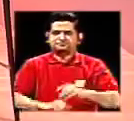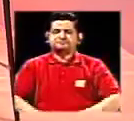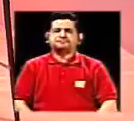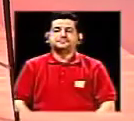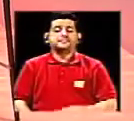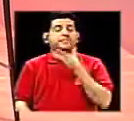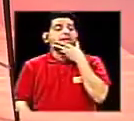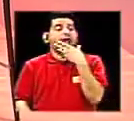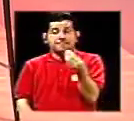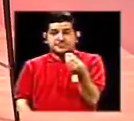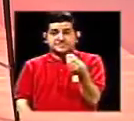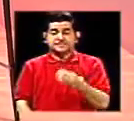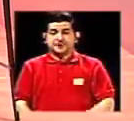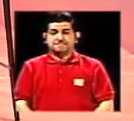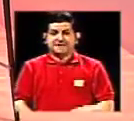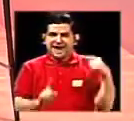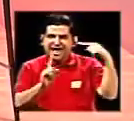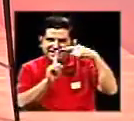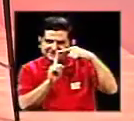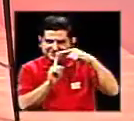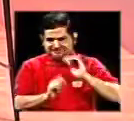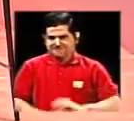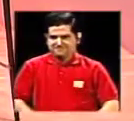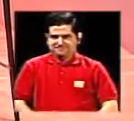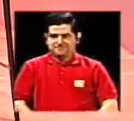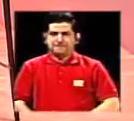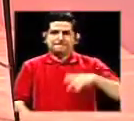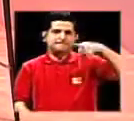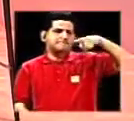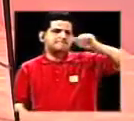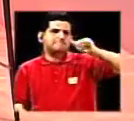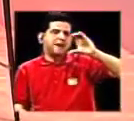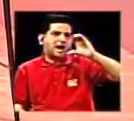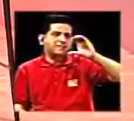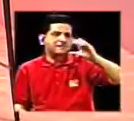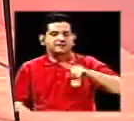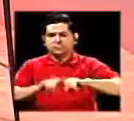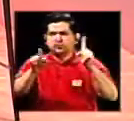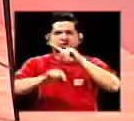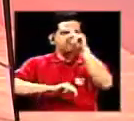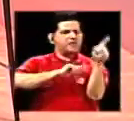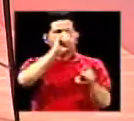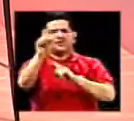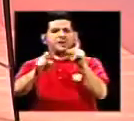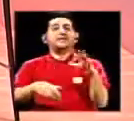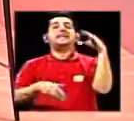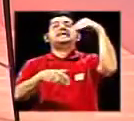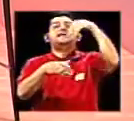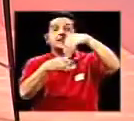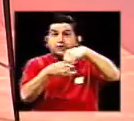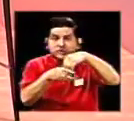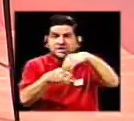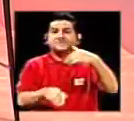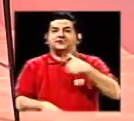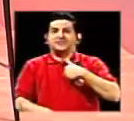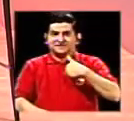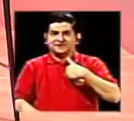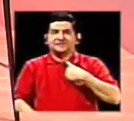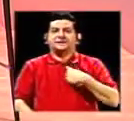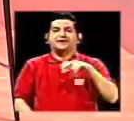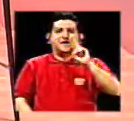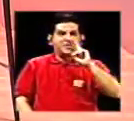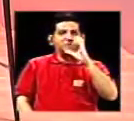en diciembre, todavía hasta diciembre, el PAC, según diversas encuestas, incluyendo las de la Universidad de Costa